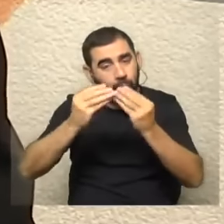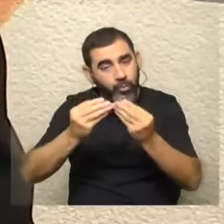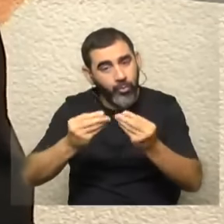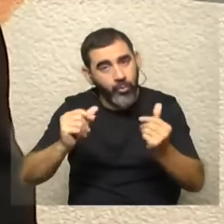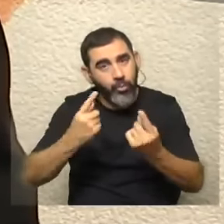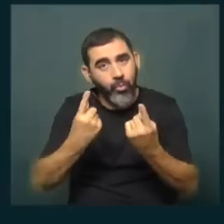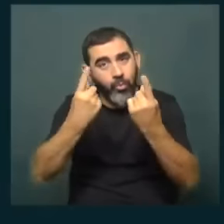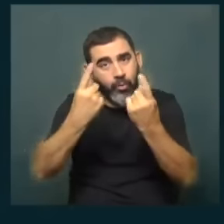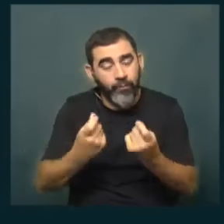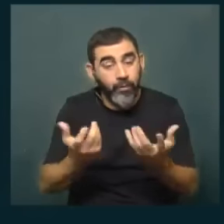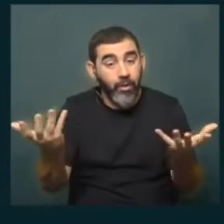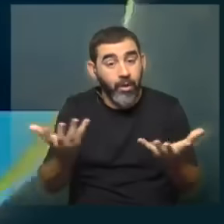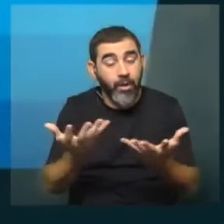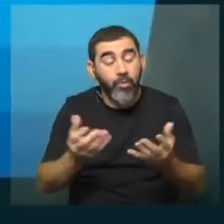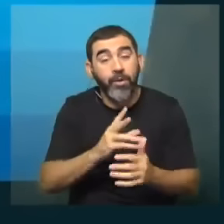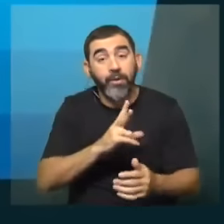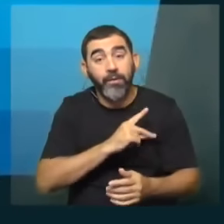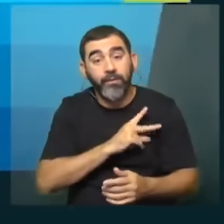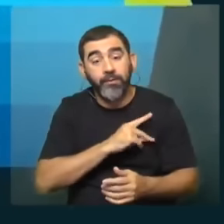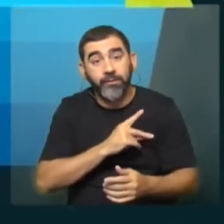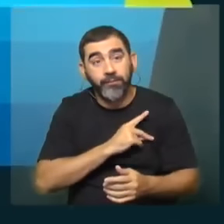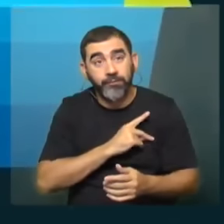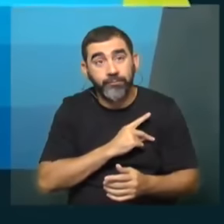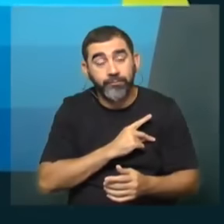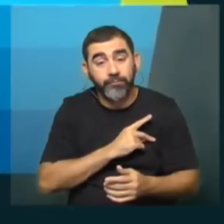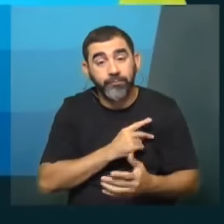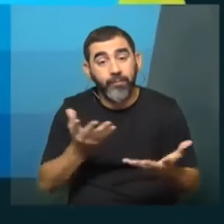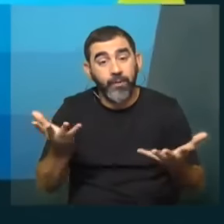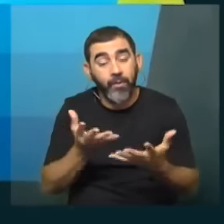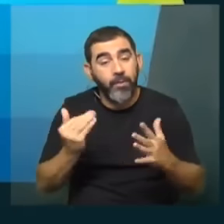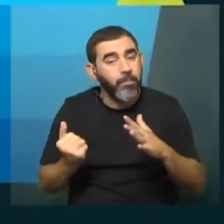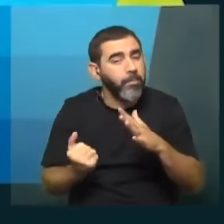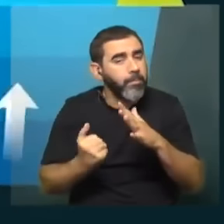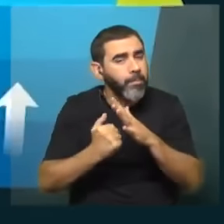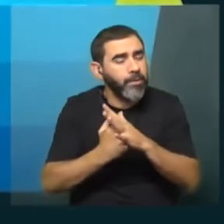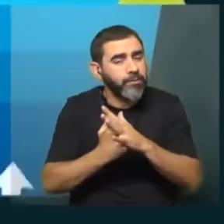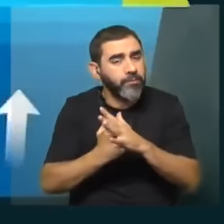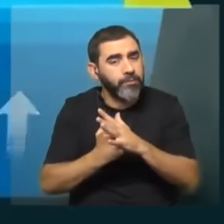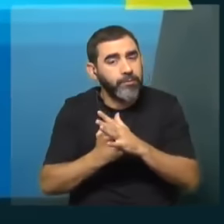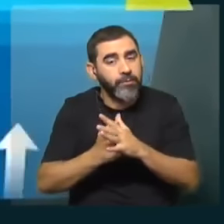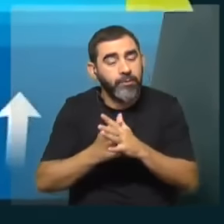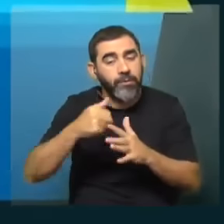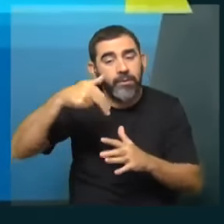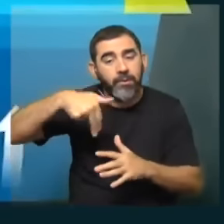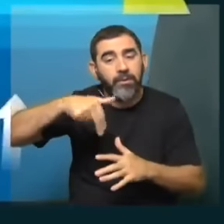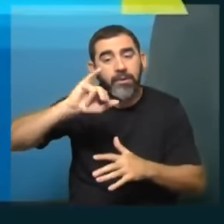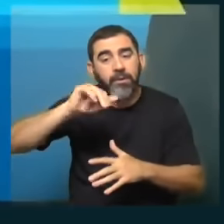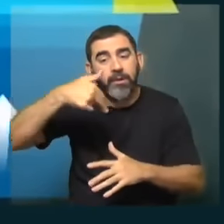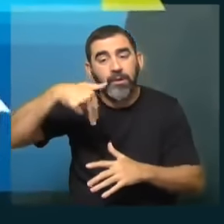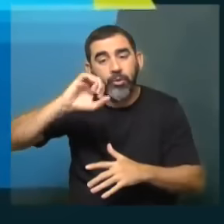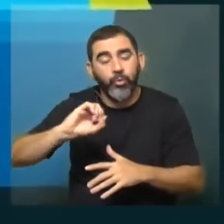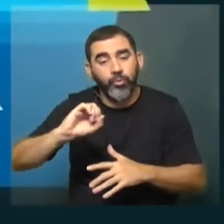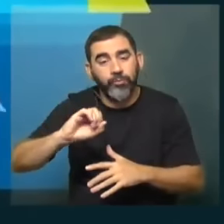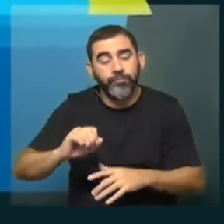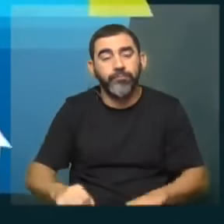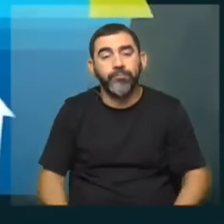intensidad ahora hemos en diciembre y ahora Estamos sobre el pico de la incidencia del fenómeno del niño y por